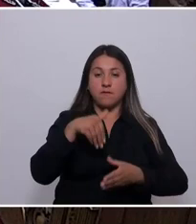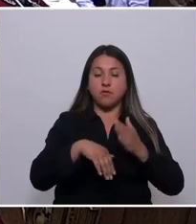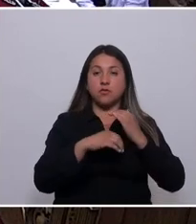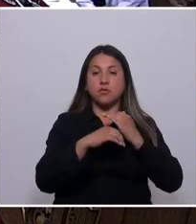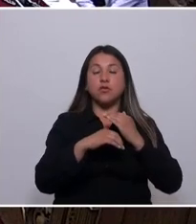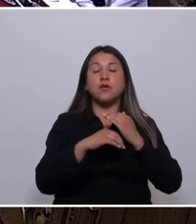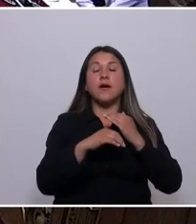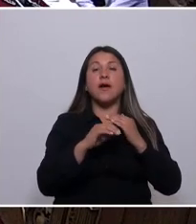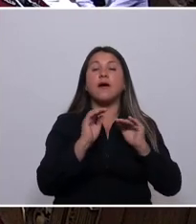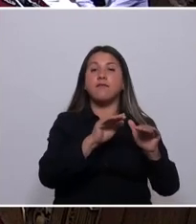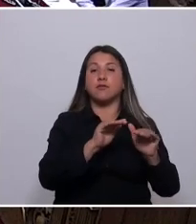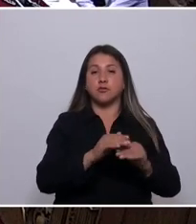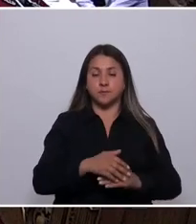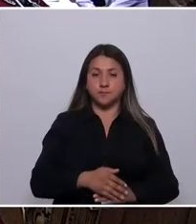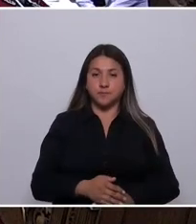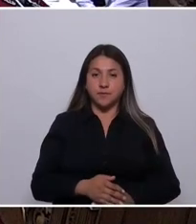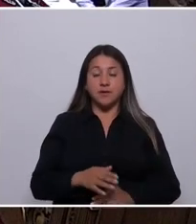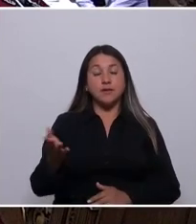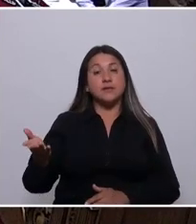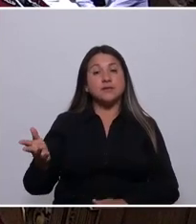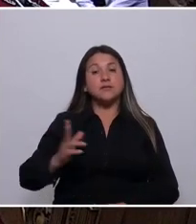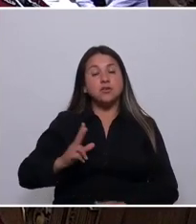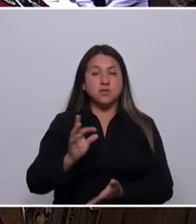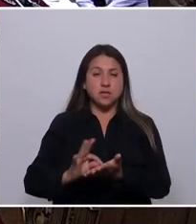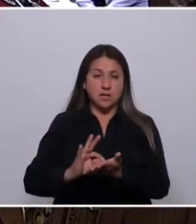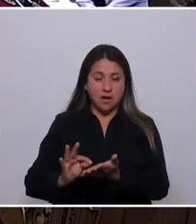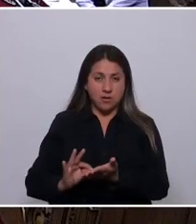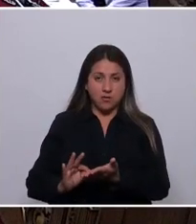favor. Secretario.